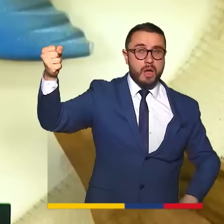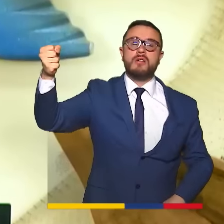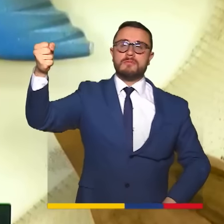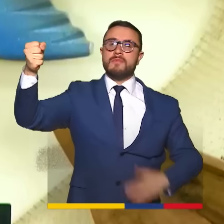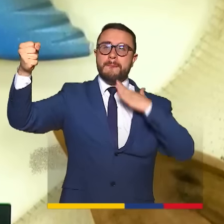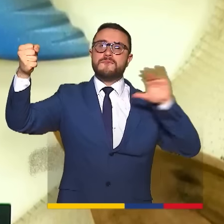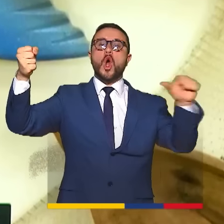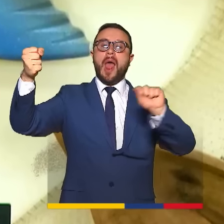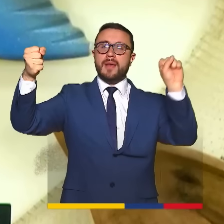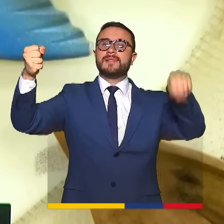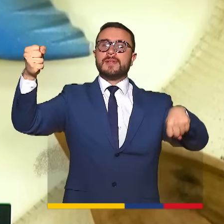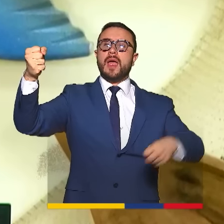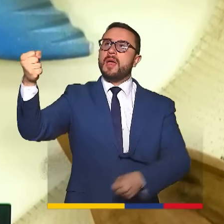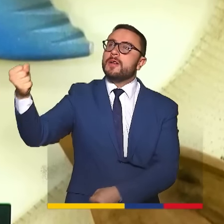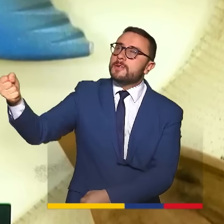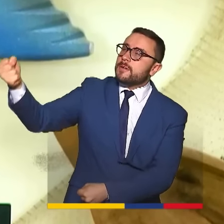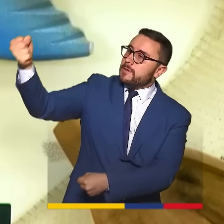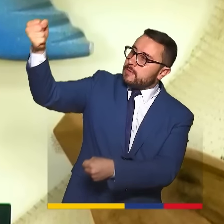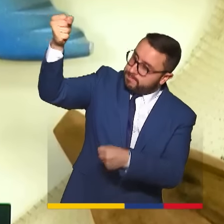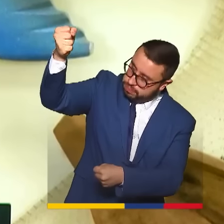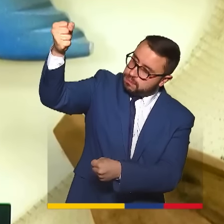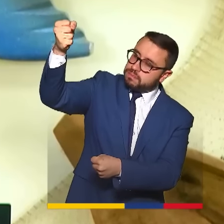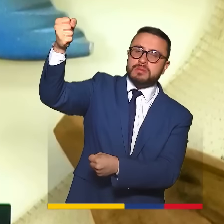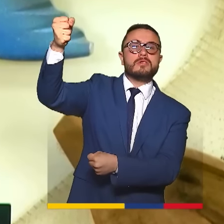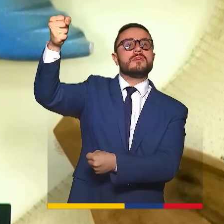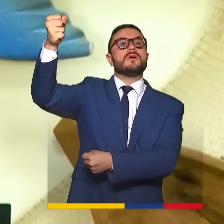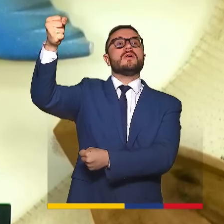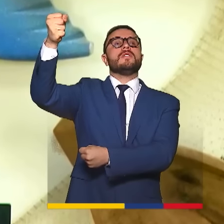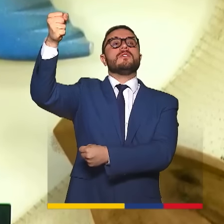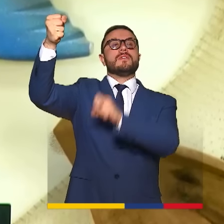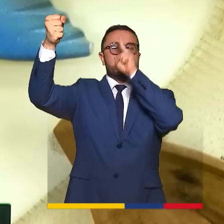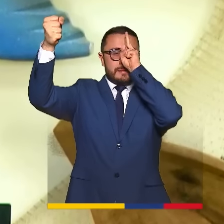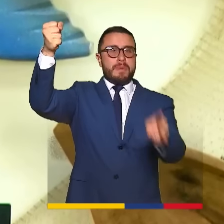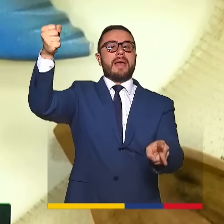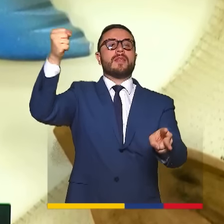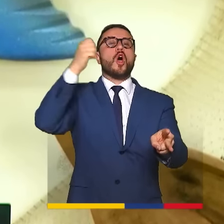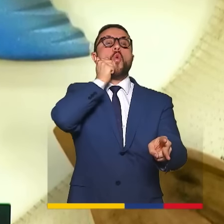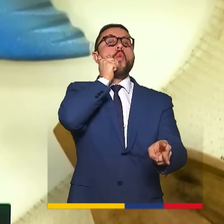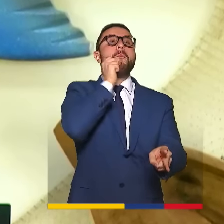Levantar las banderas de una nación donde se respete al ser humano.